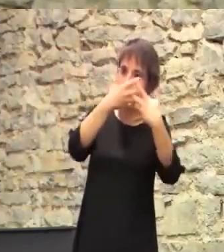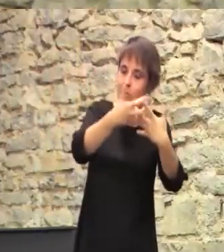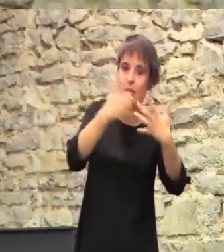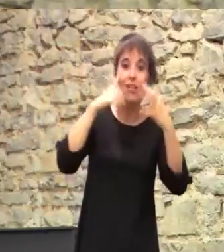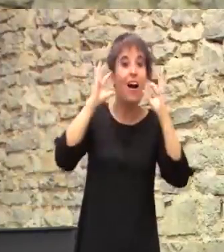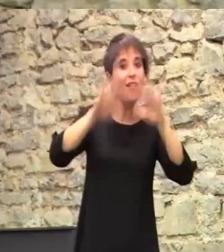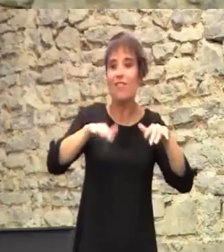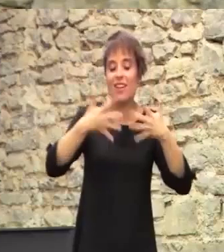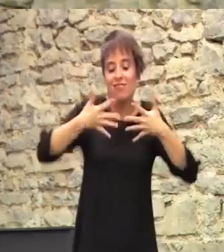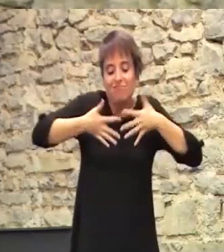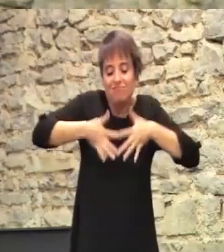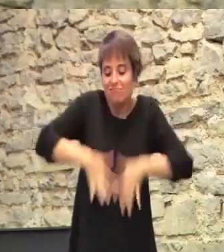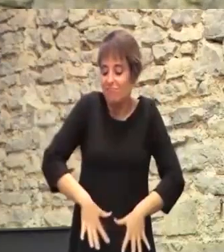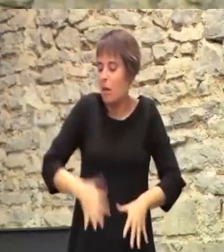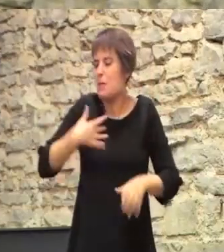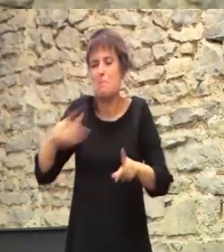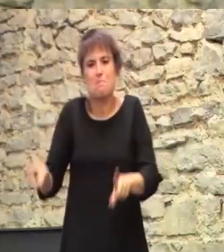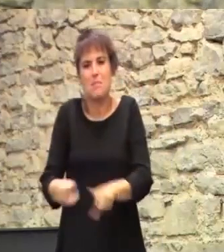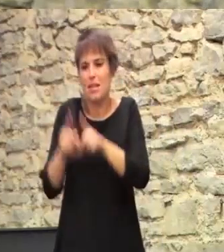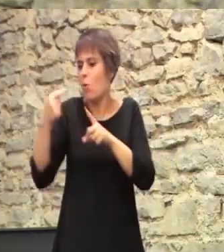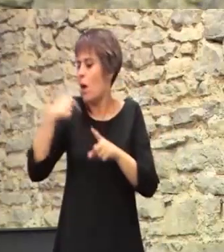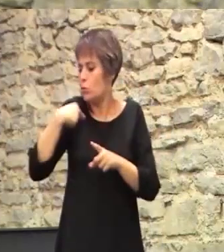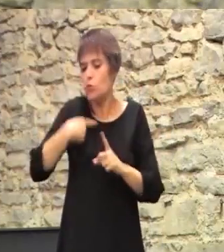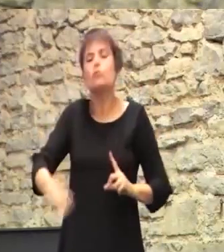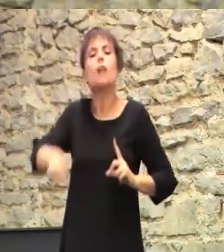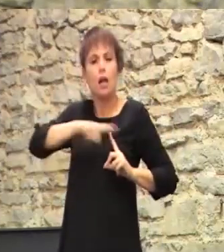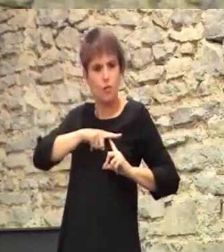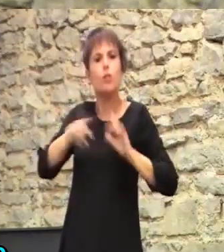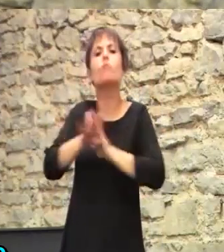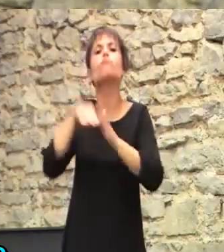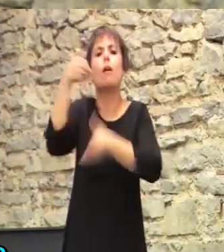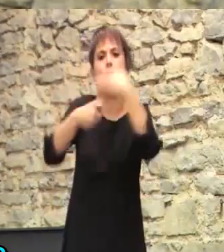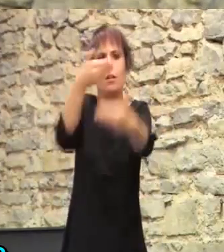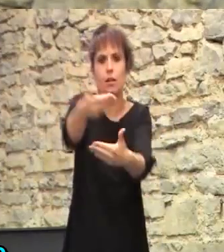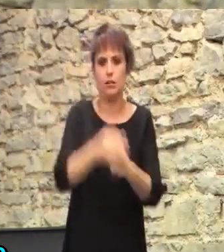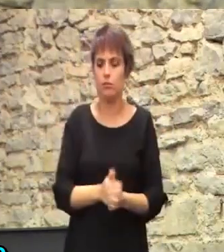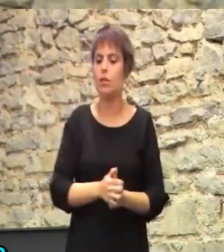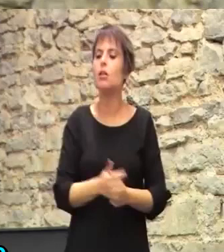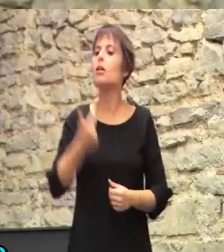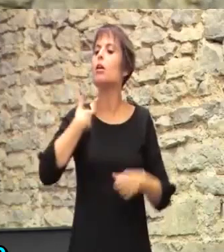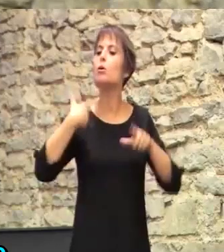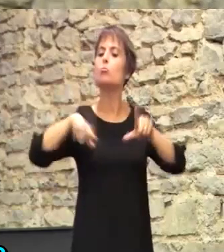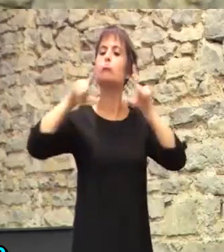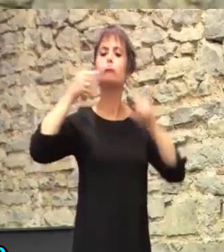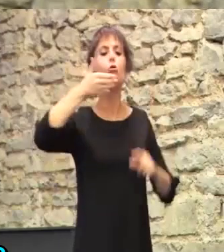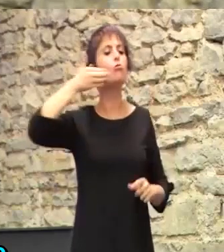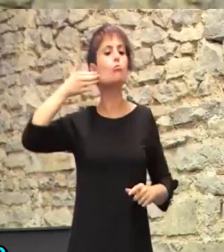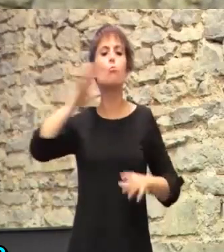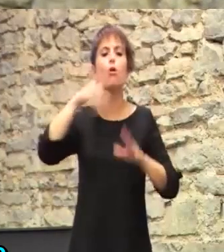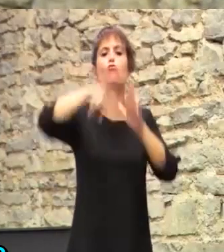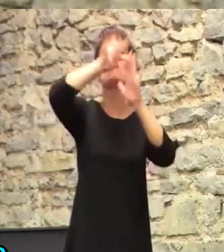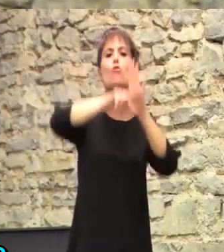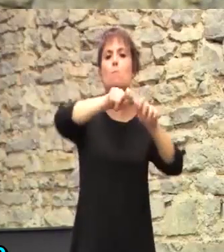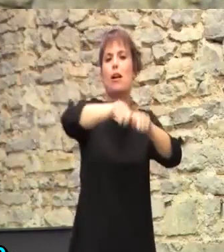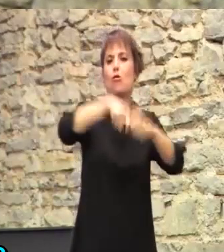naturalizando todo estos costes me da igual yo esto lo pago y además me enorgullezco por ser transgresora por